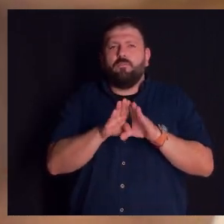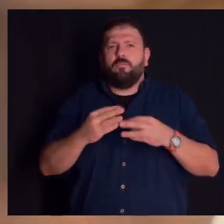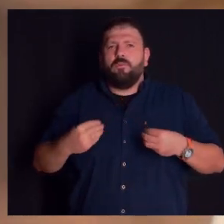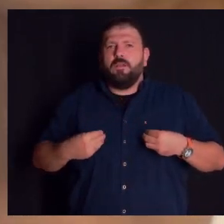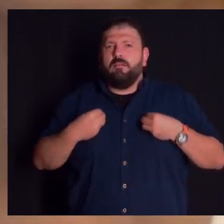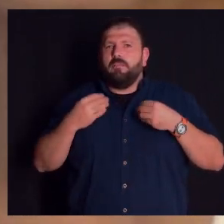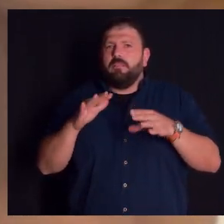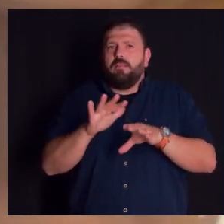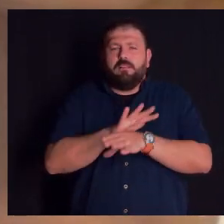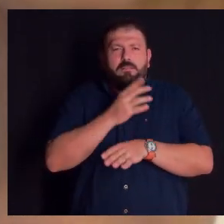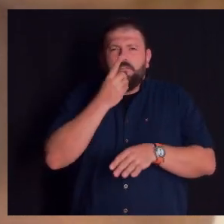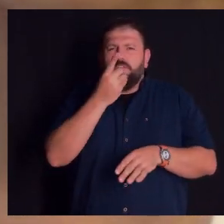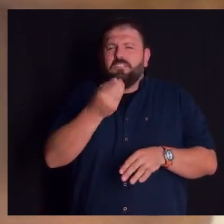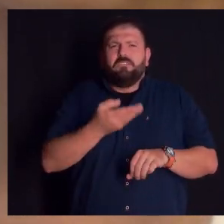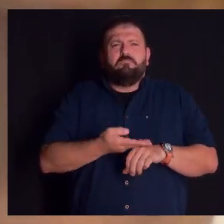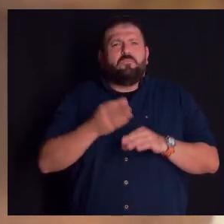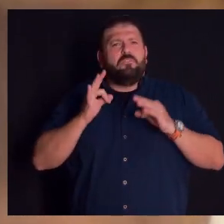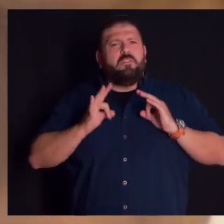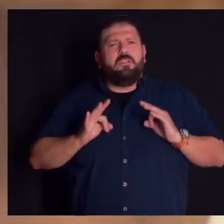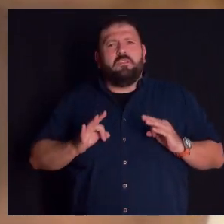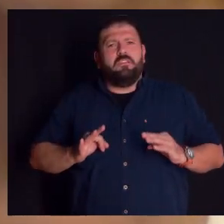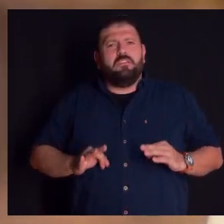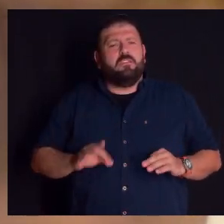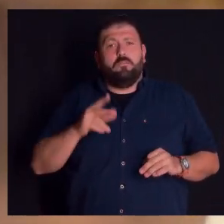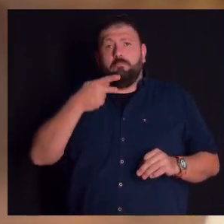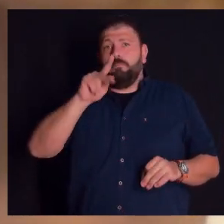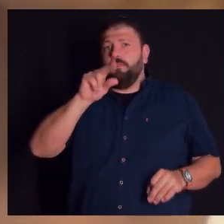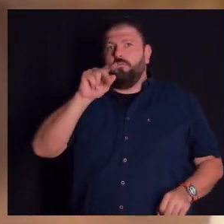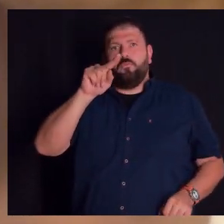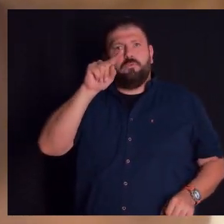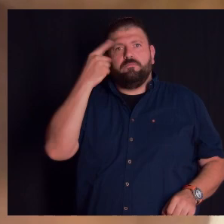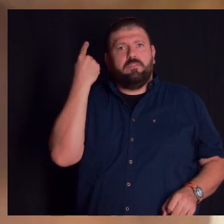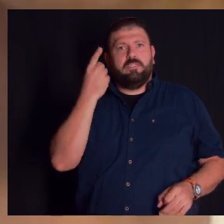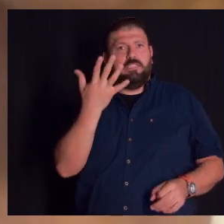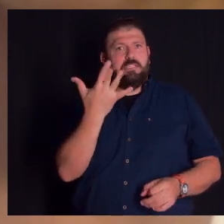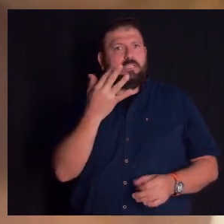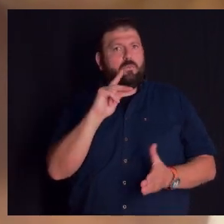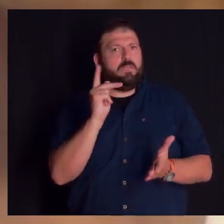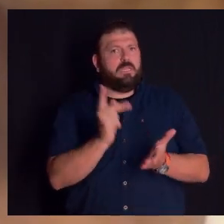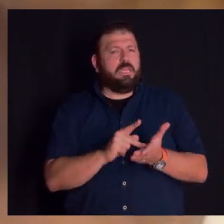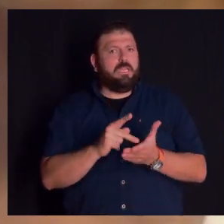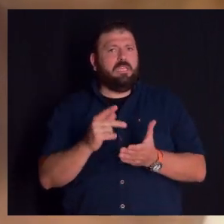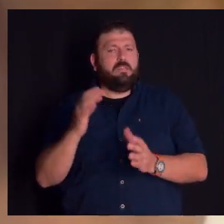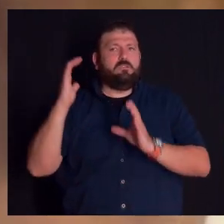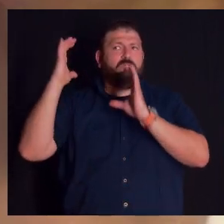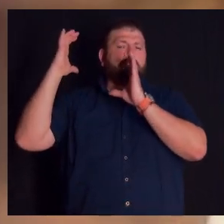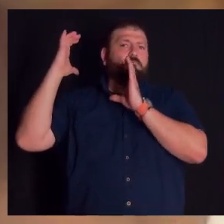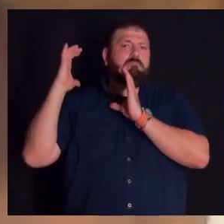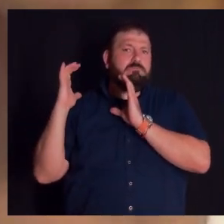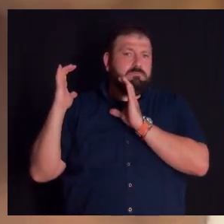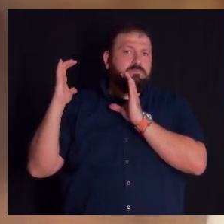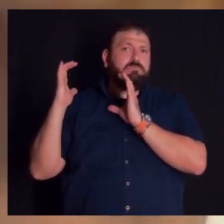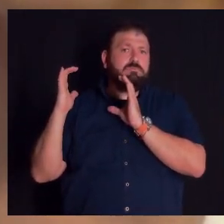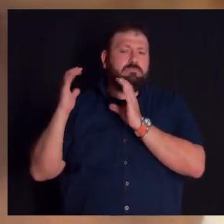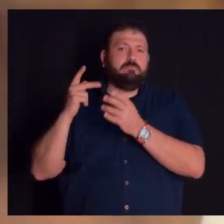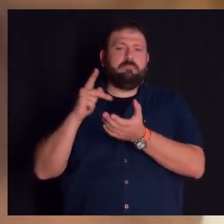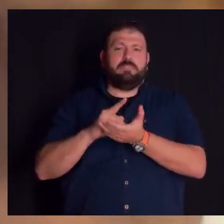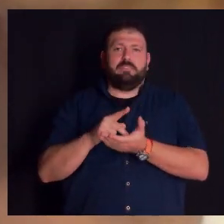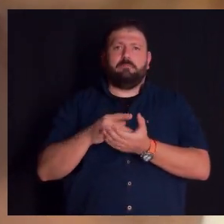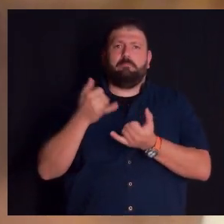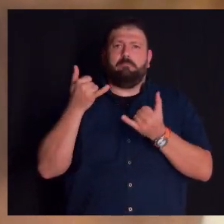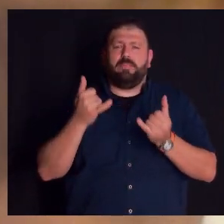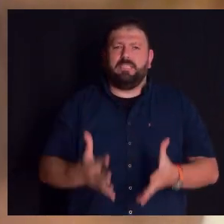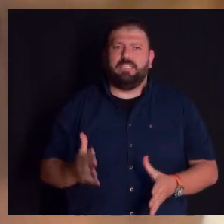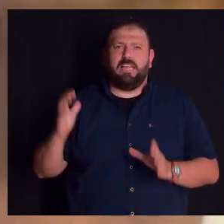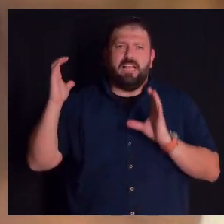Y lo dices our tan lives tranquilamente, change, and pero just no es you're so fácil cargar calm. 50 kilos It por is un not quetzal, easy 50 to kilos de algo carry que estás cargando